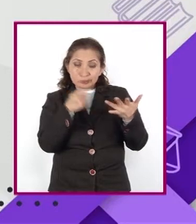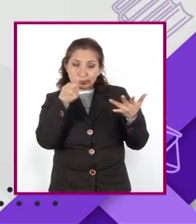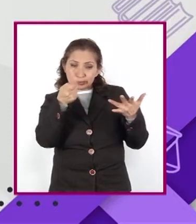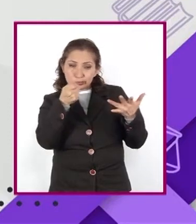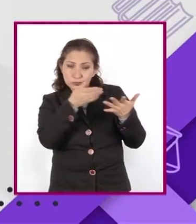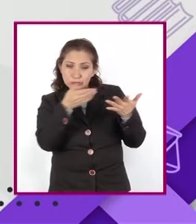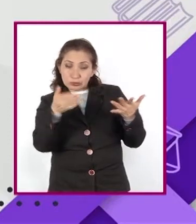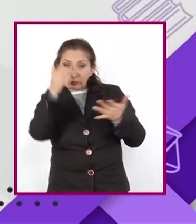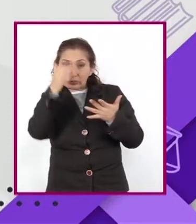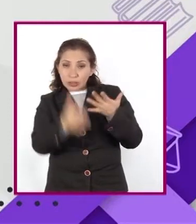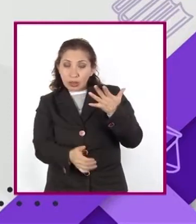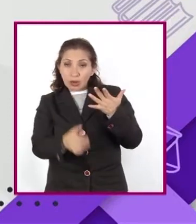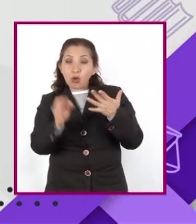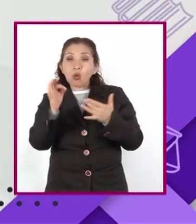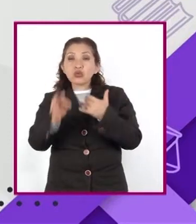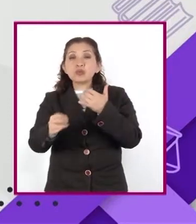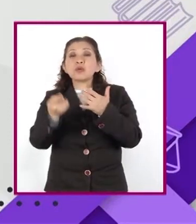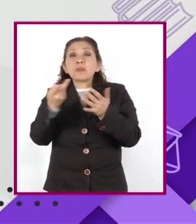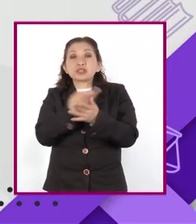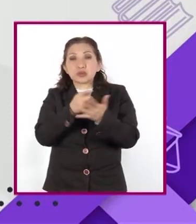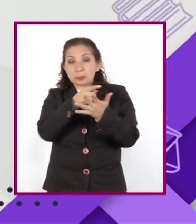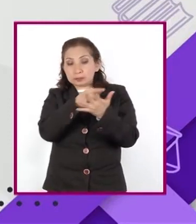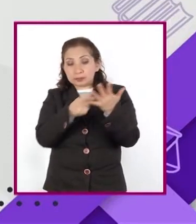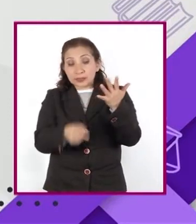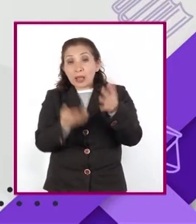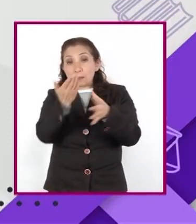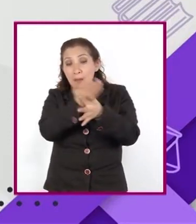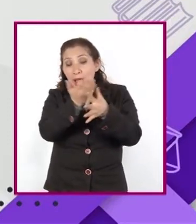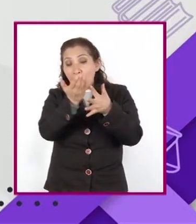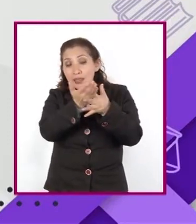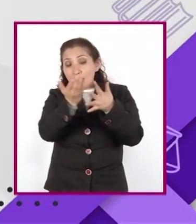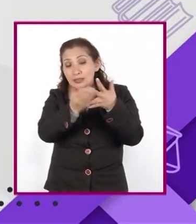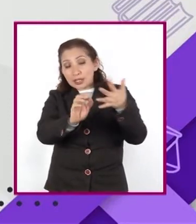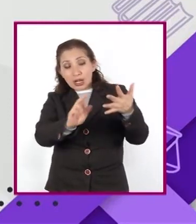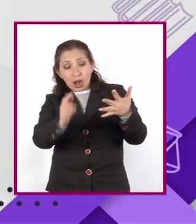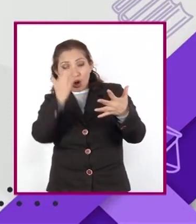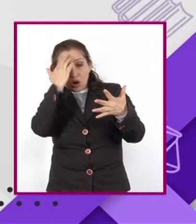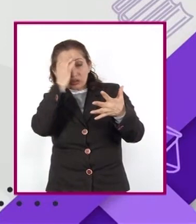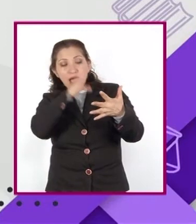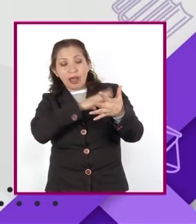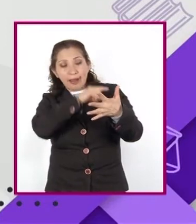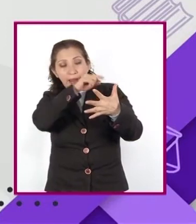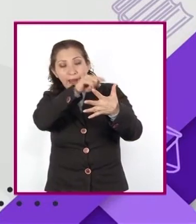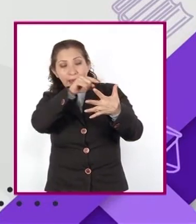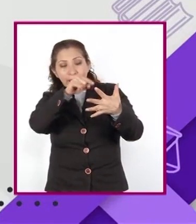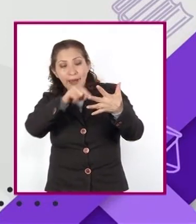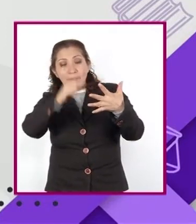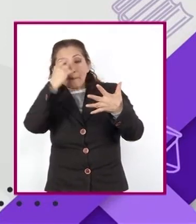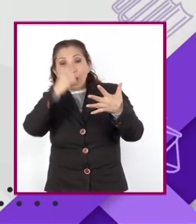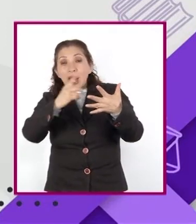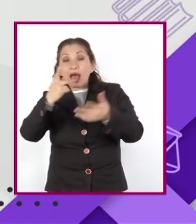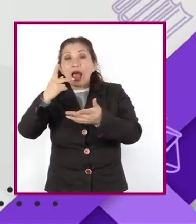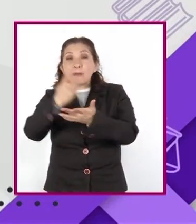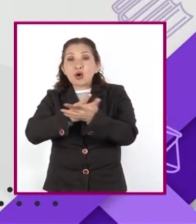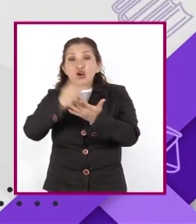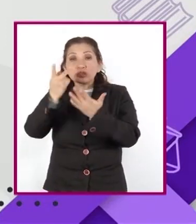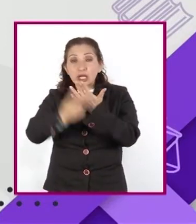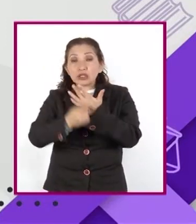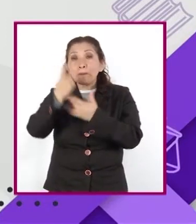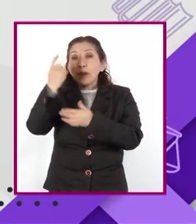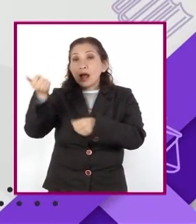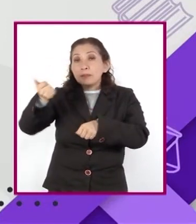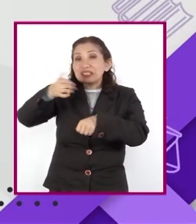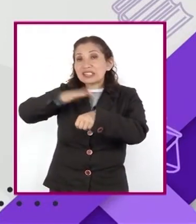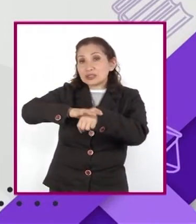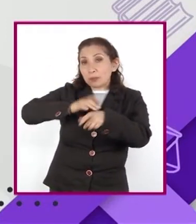control y cierre o conclusión. Estas fases se reconocen principalmente para proyectos de